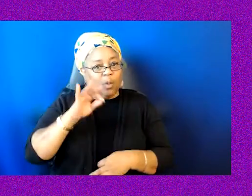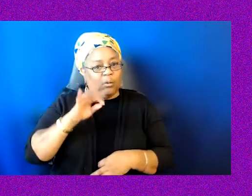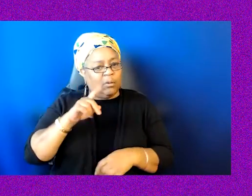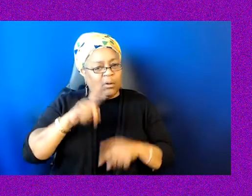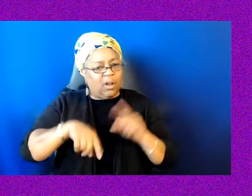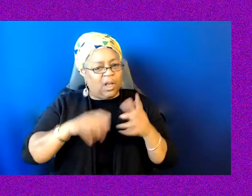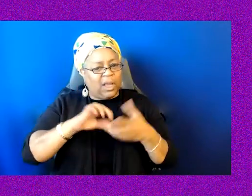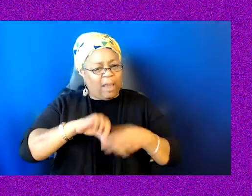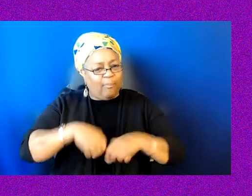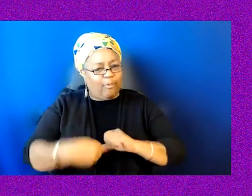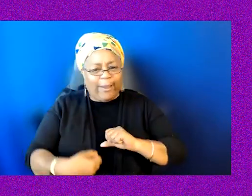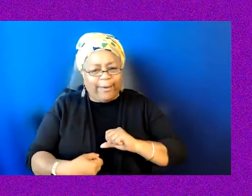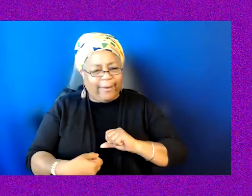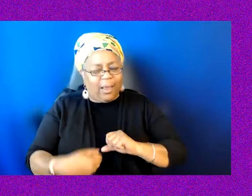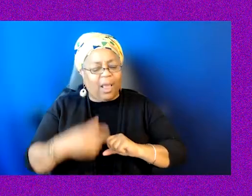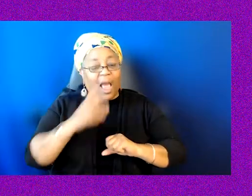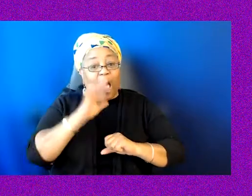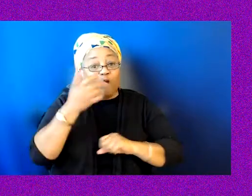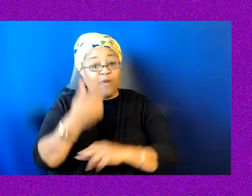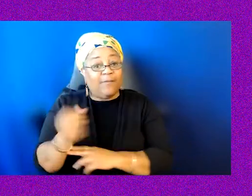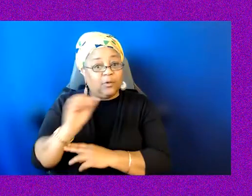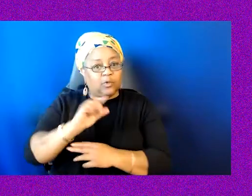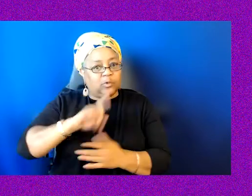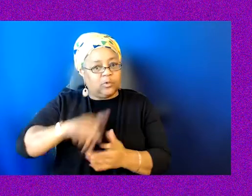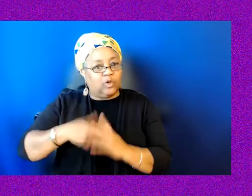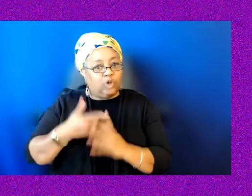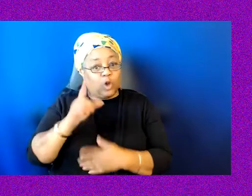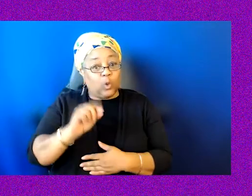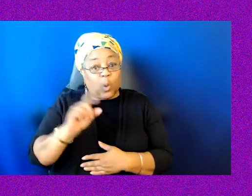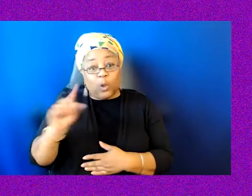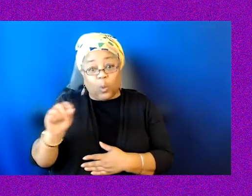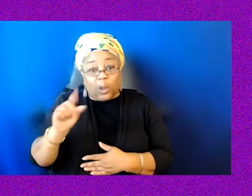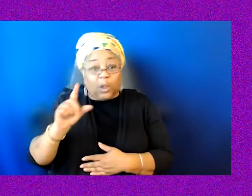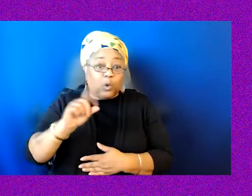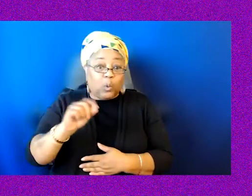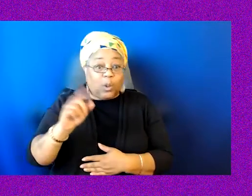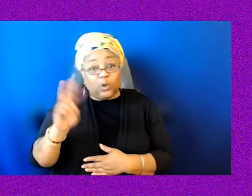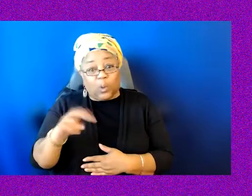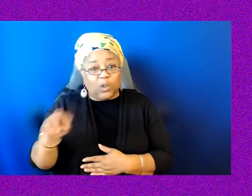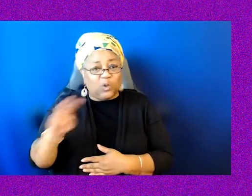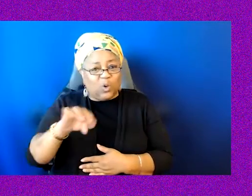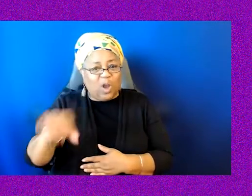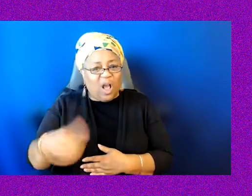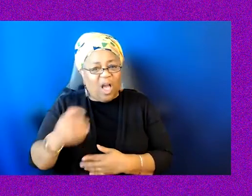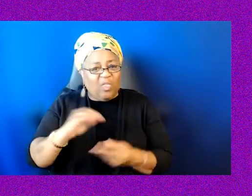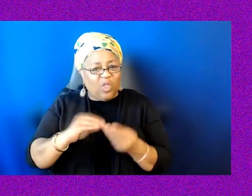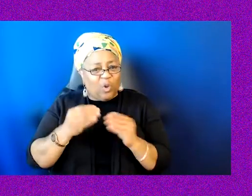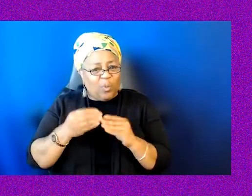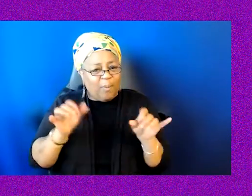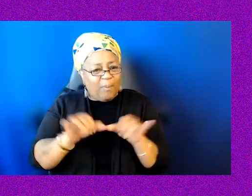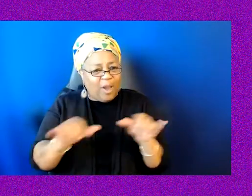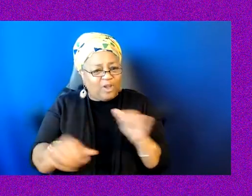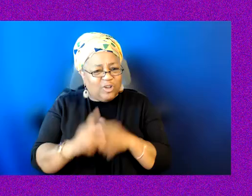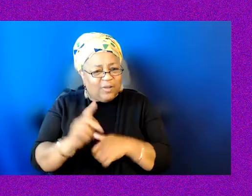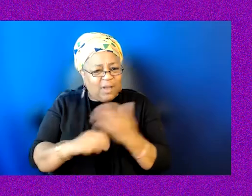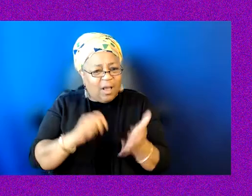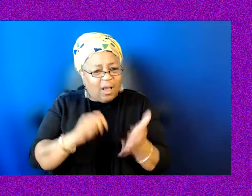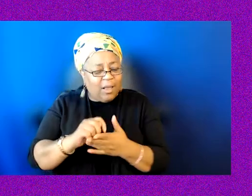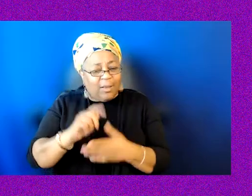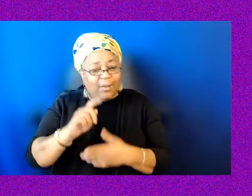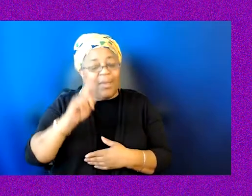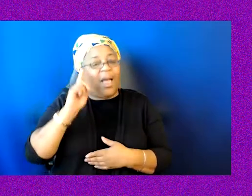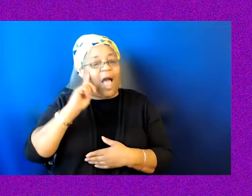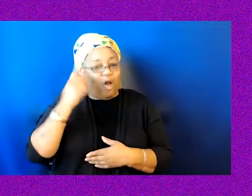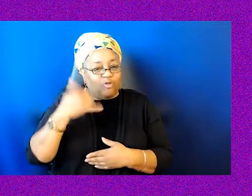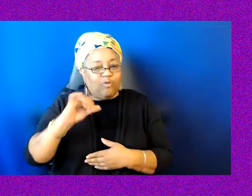romper? ¿Qué tal si le dijera de que nuestra revolución no empezó en el 2020 ni el 2022, otra medida numérica de